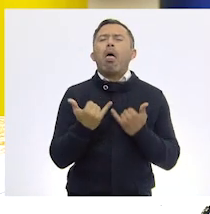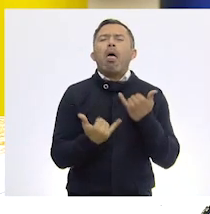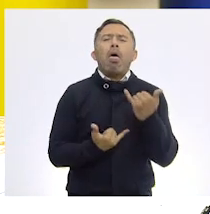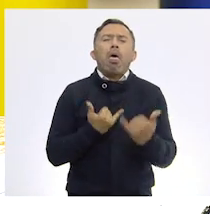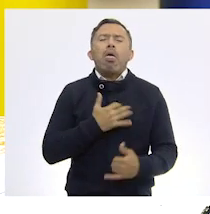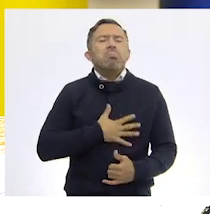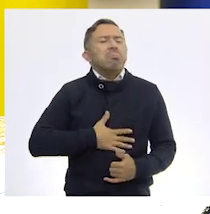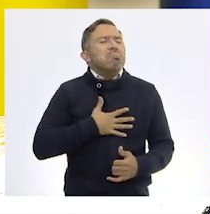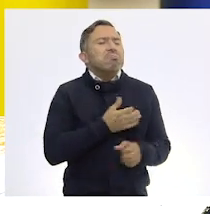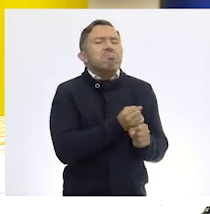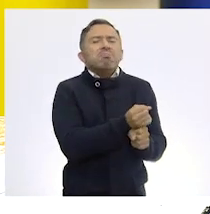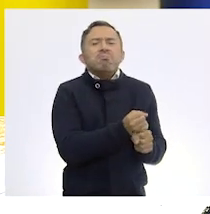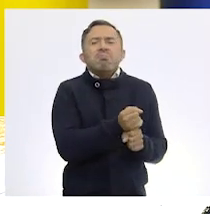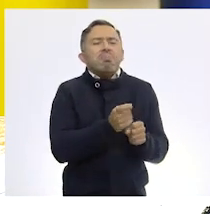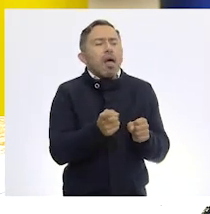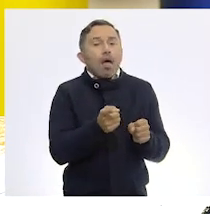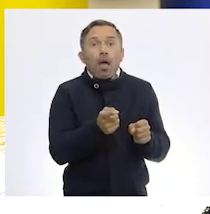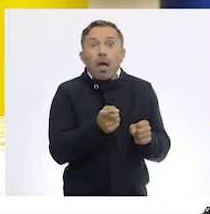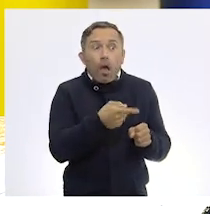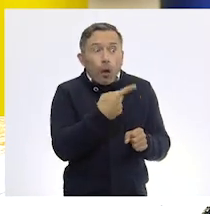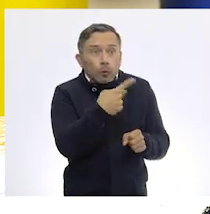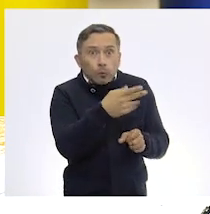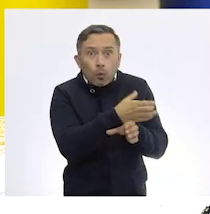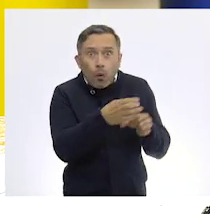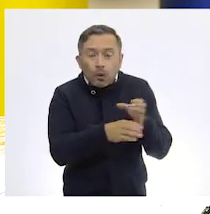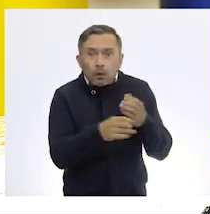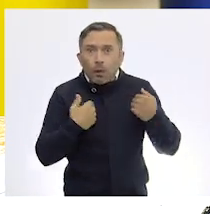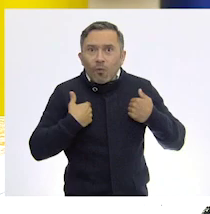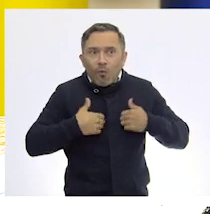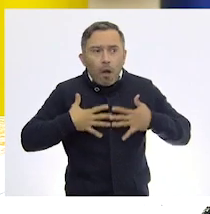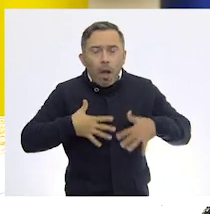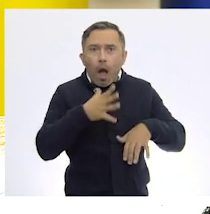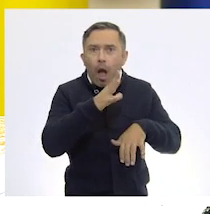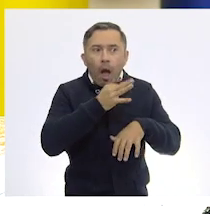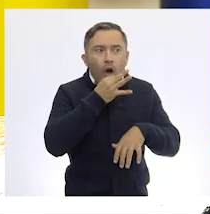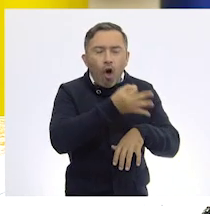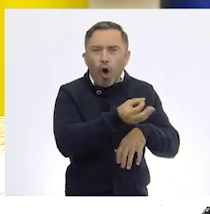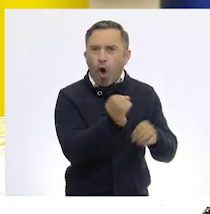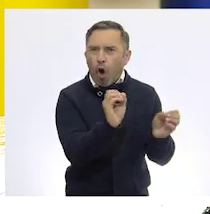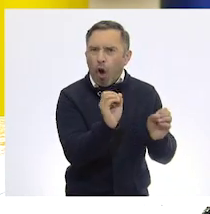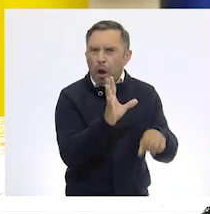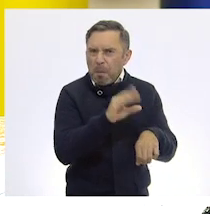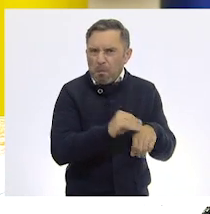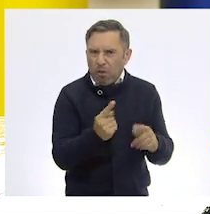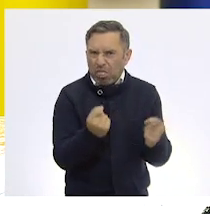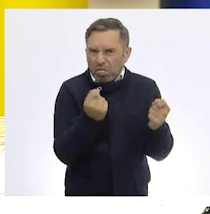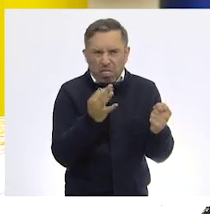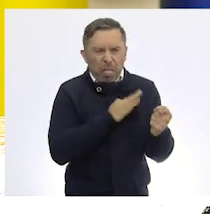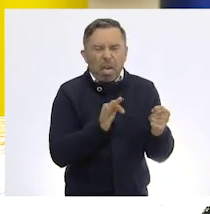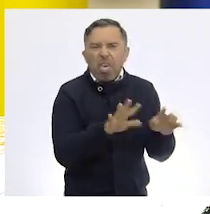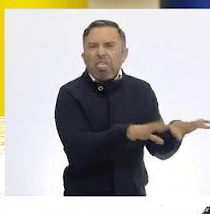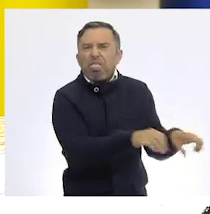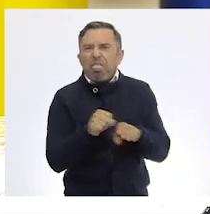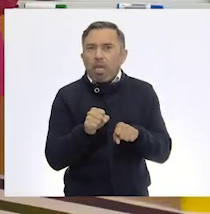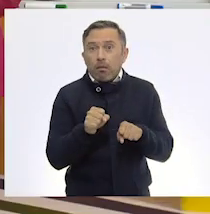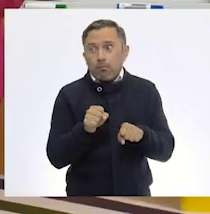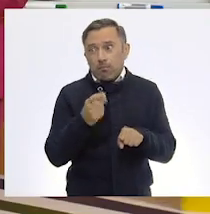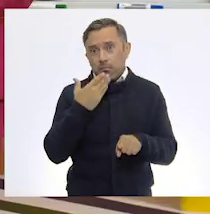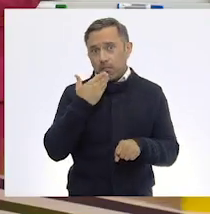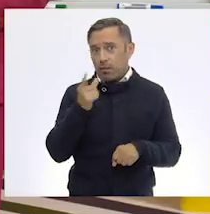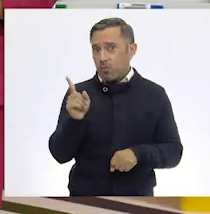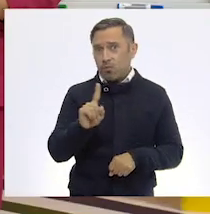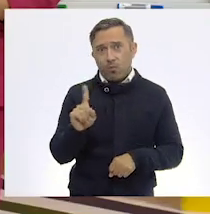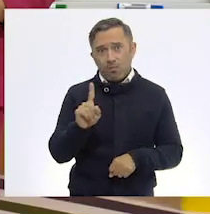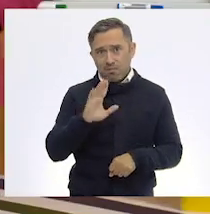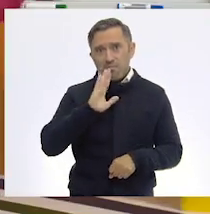tomando las cosas de los demás sin su permiso. Y eso no está bien. Ya están muy enojados en su grupo. Así es,